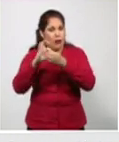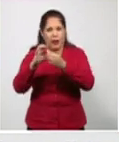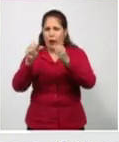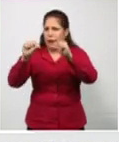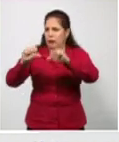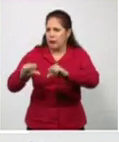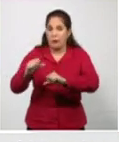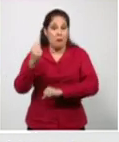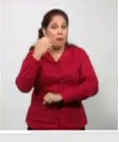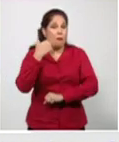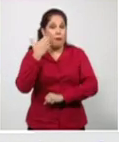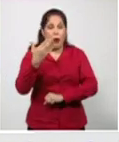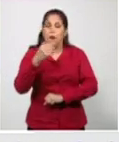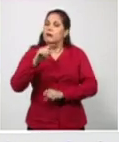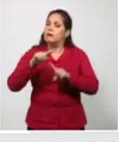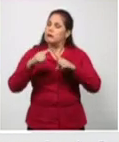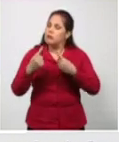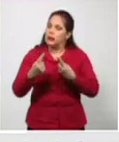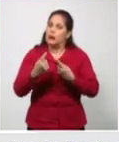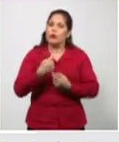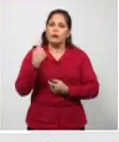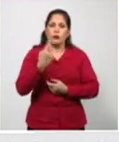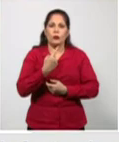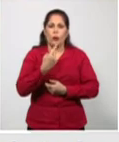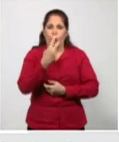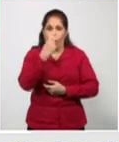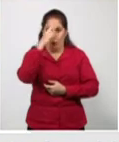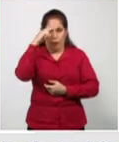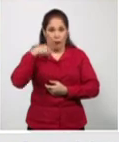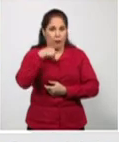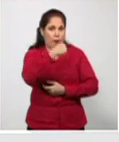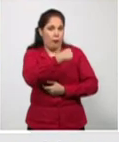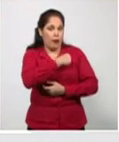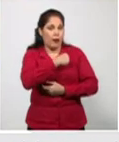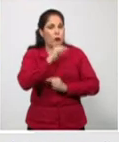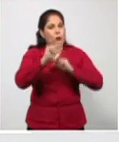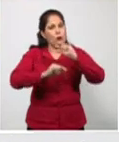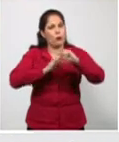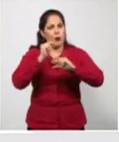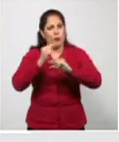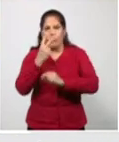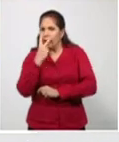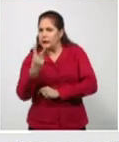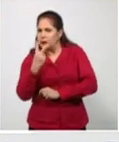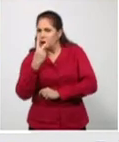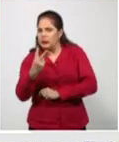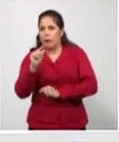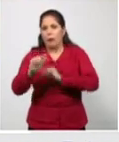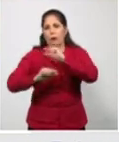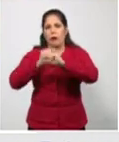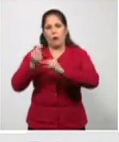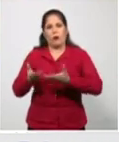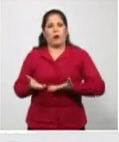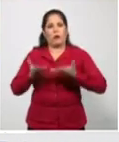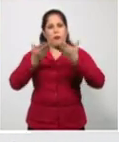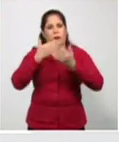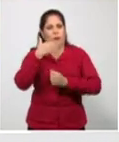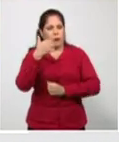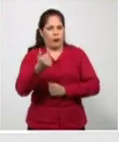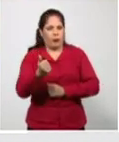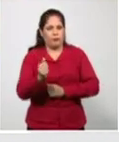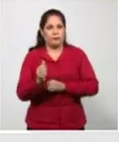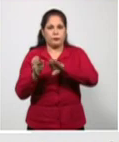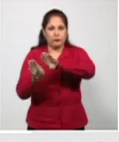demás, y se tratan de recuperar una parte de ellos. Ahí está